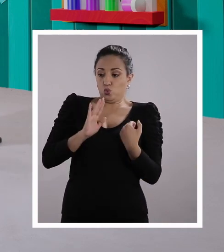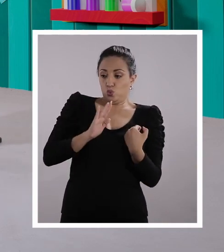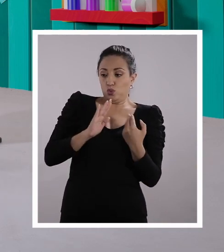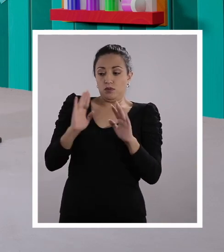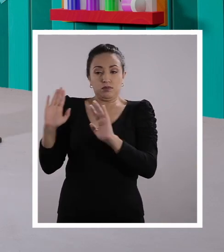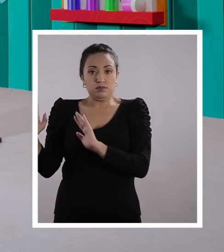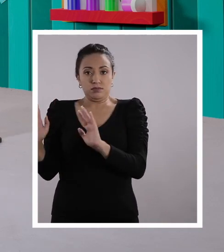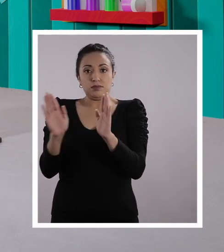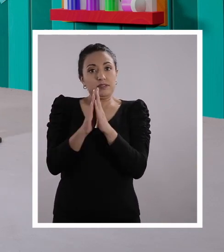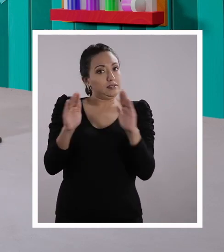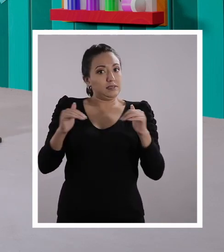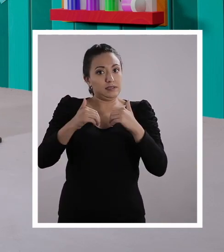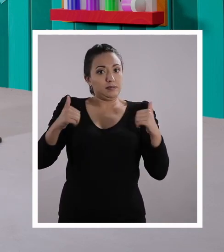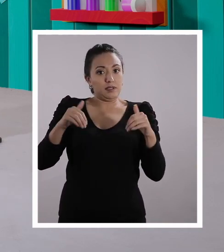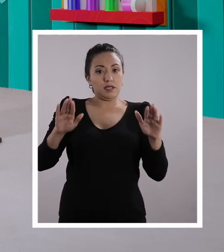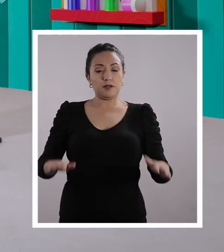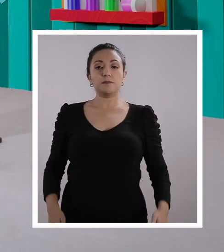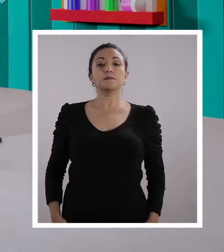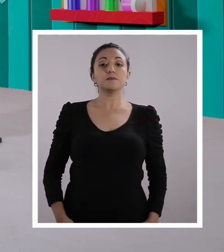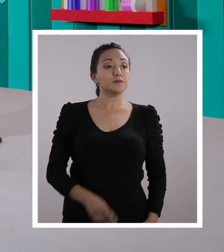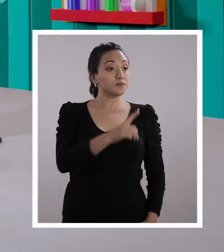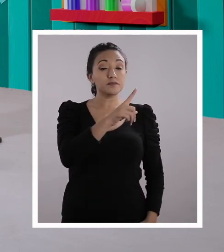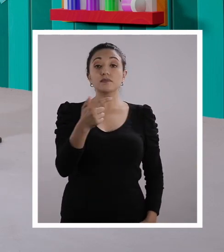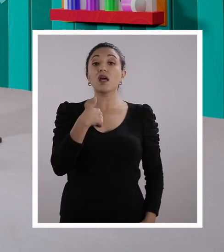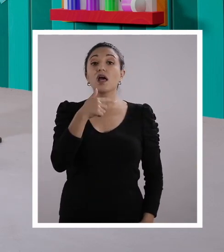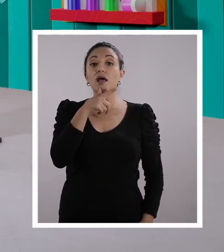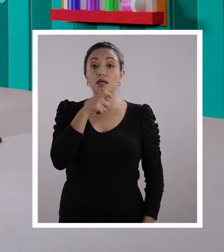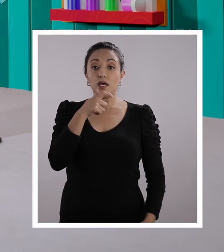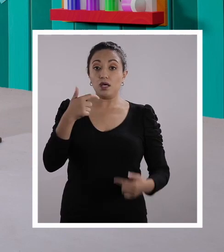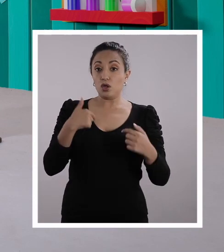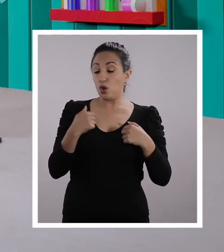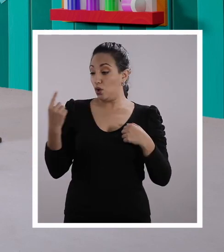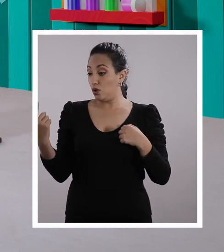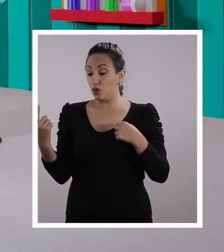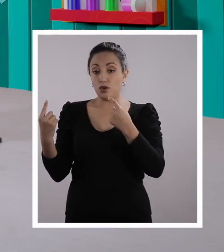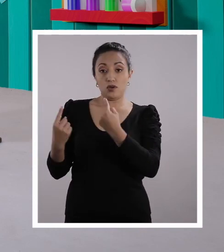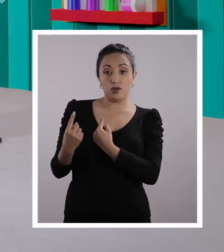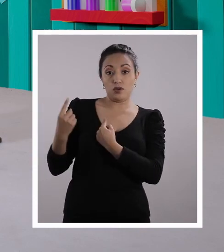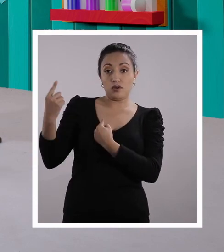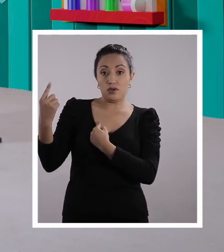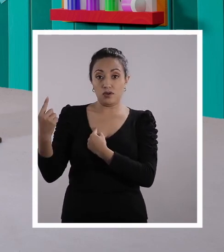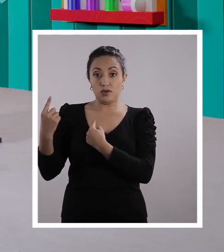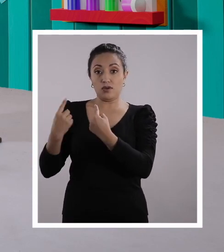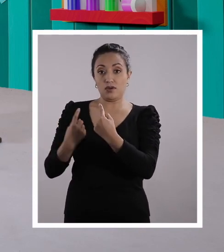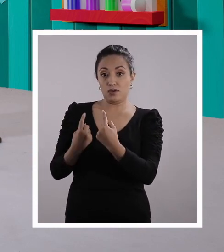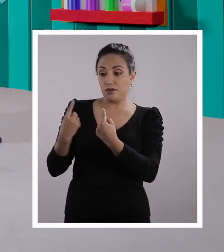ninguno yo en otro del otro lo hizo saber en todo aquí en la habana pancho al aprovecharlas